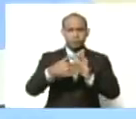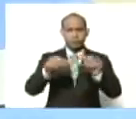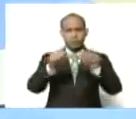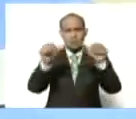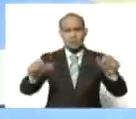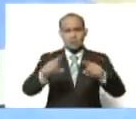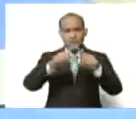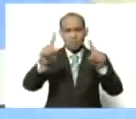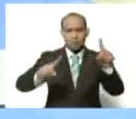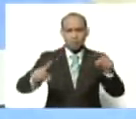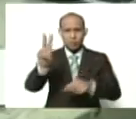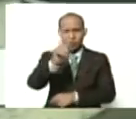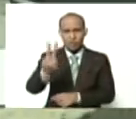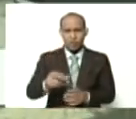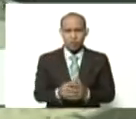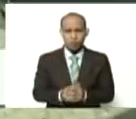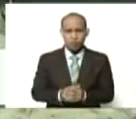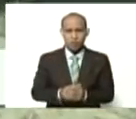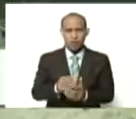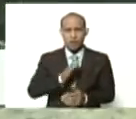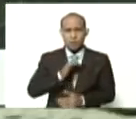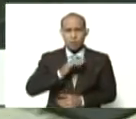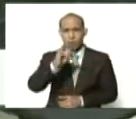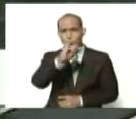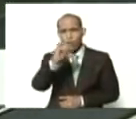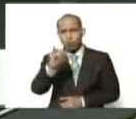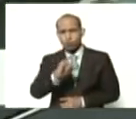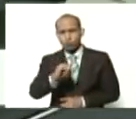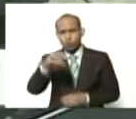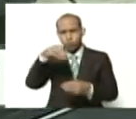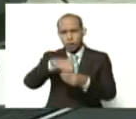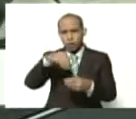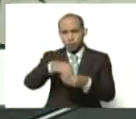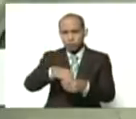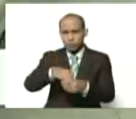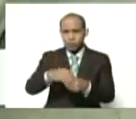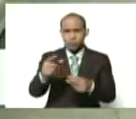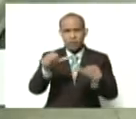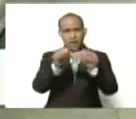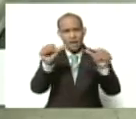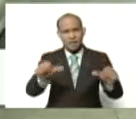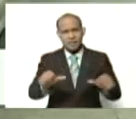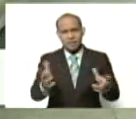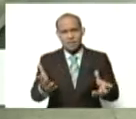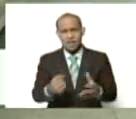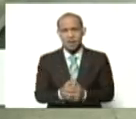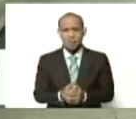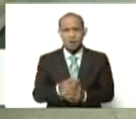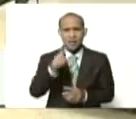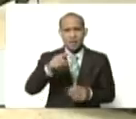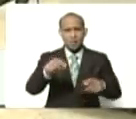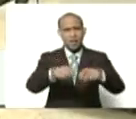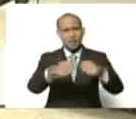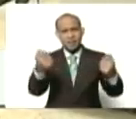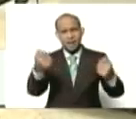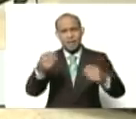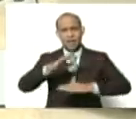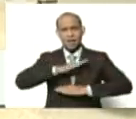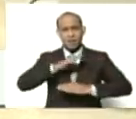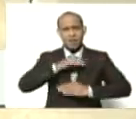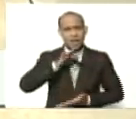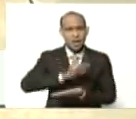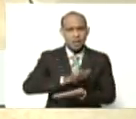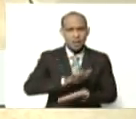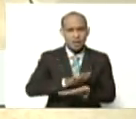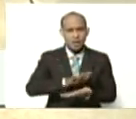de Venezuela y en el caso del estado Zulia. El sistema eléctrico, por supuesto, que no solamente causó el daño del bienestar y la